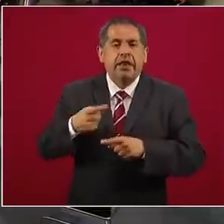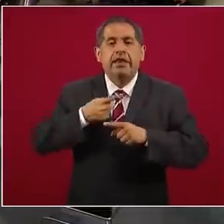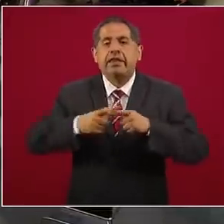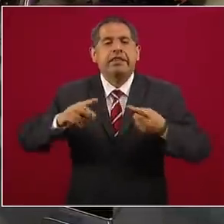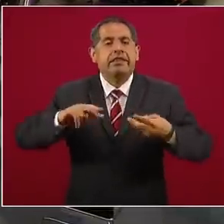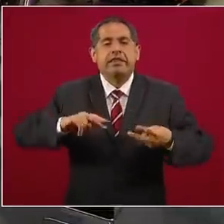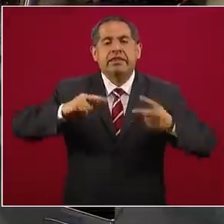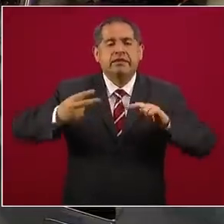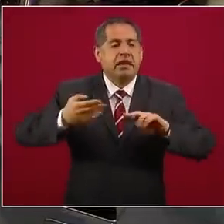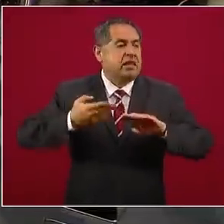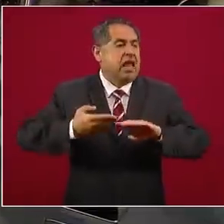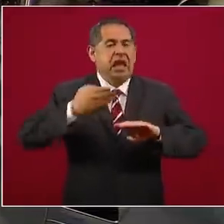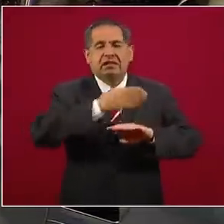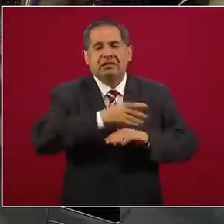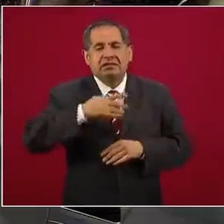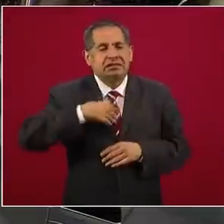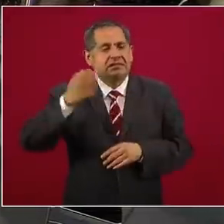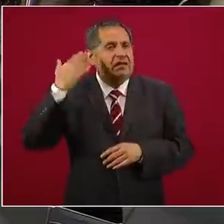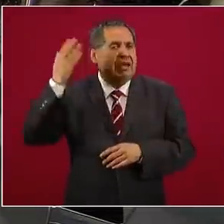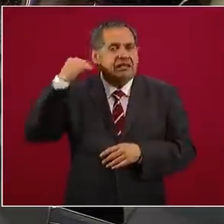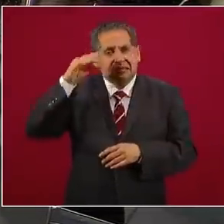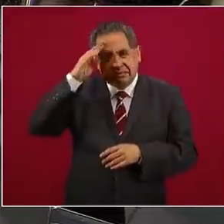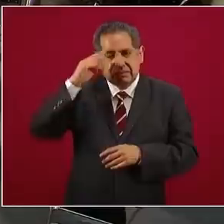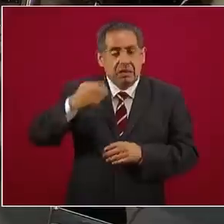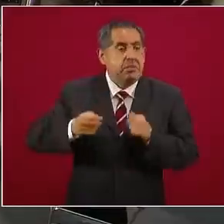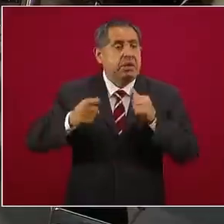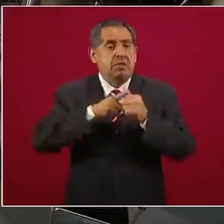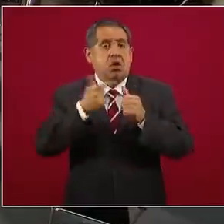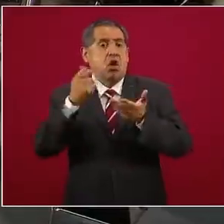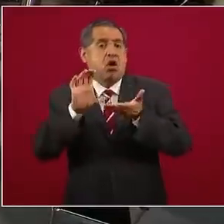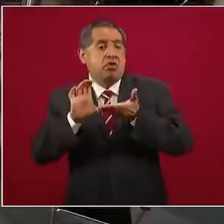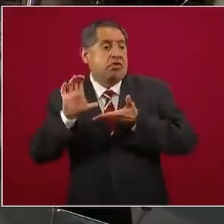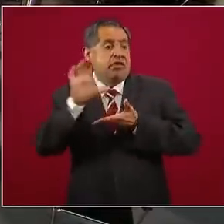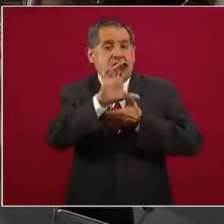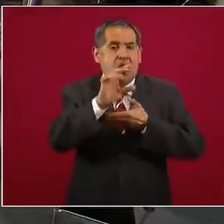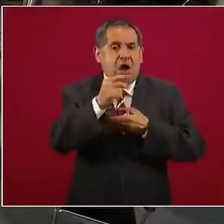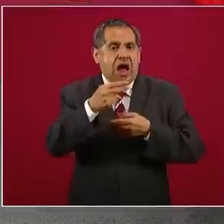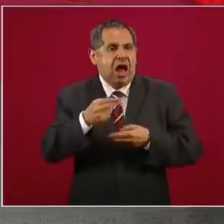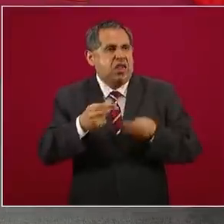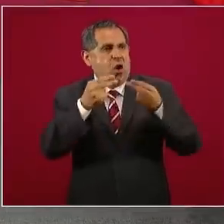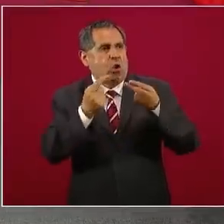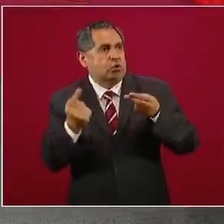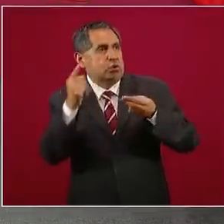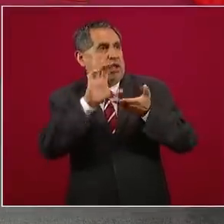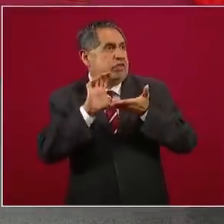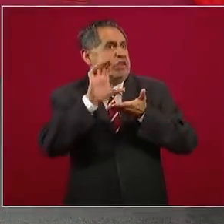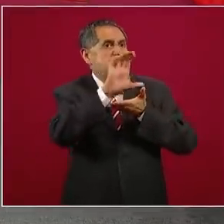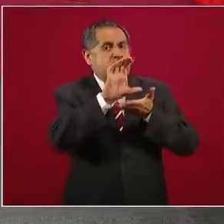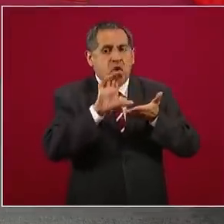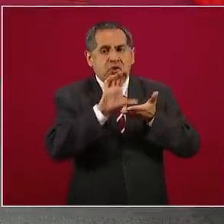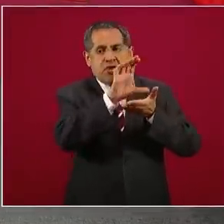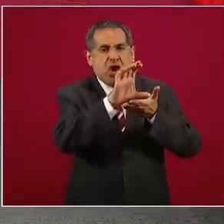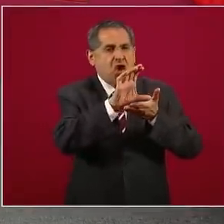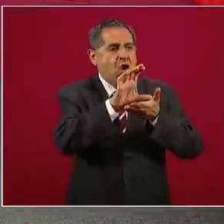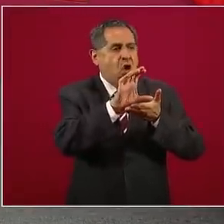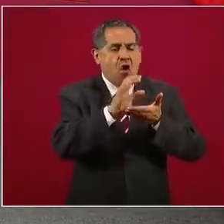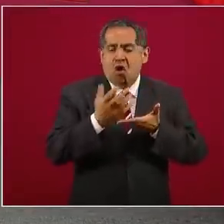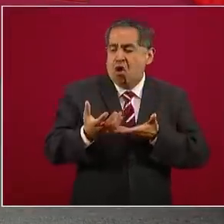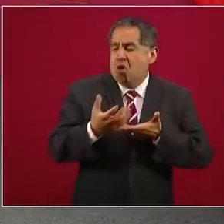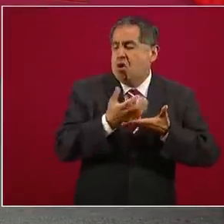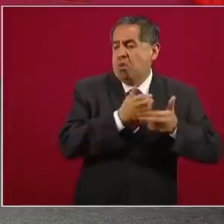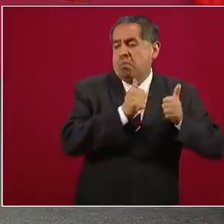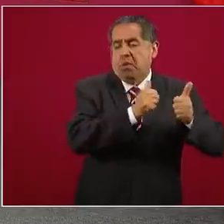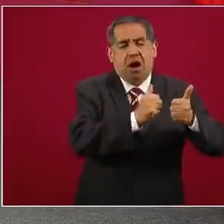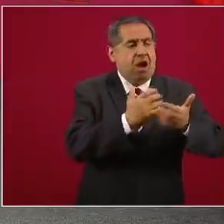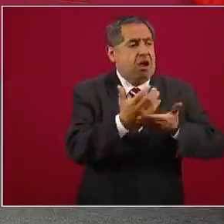hacía de inyectar fondos arriba, en la cúpula,